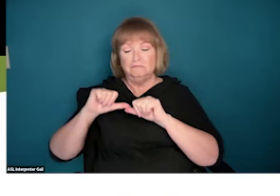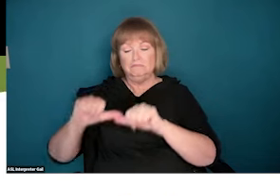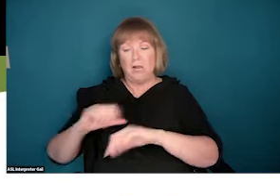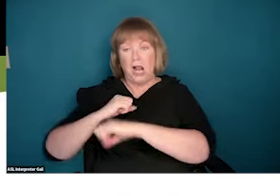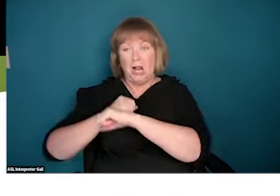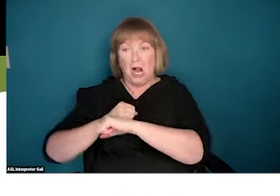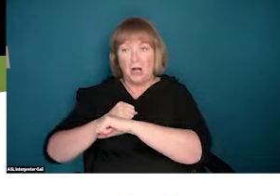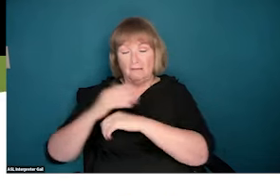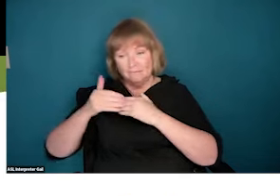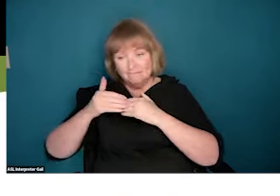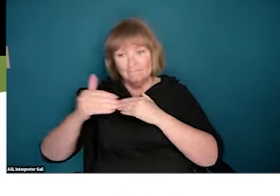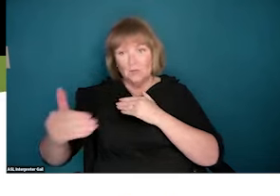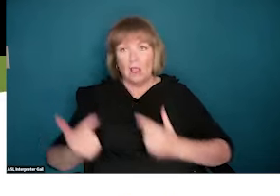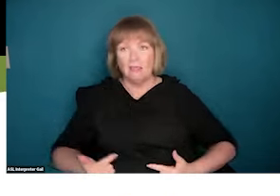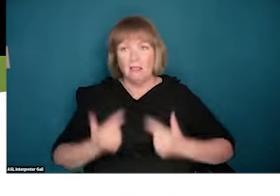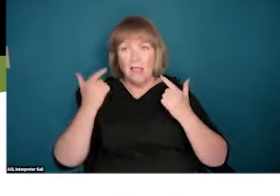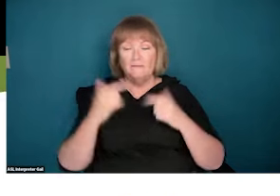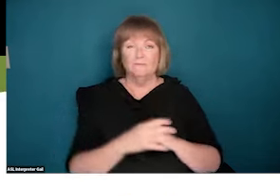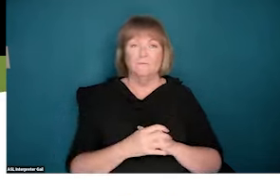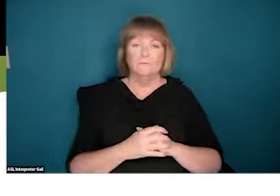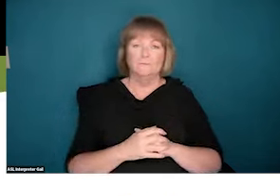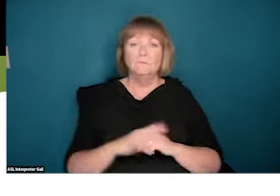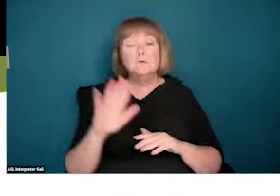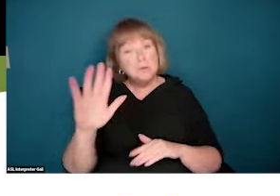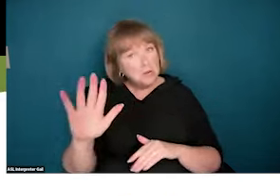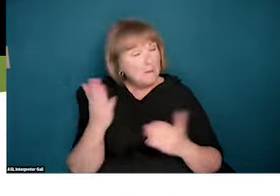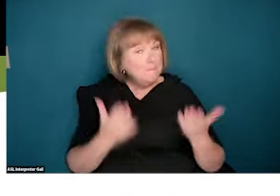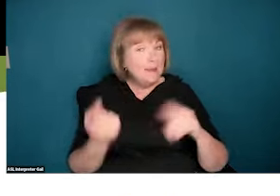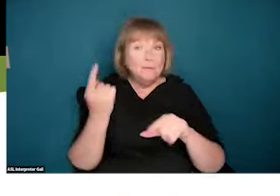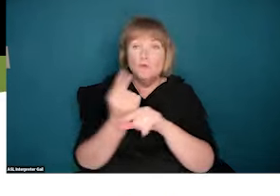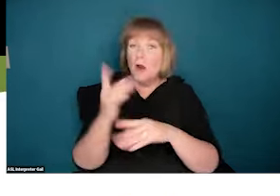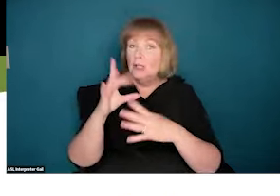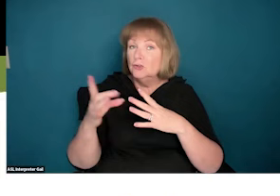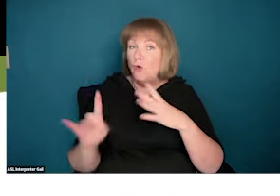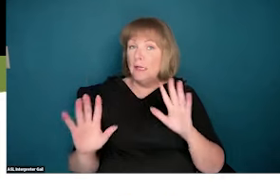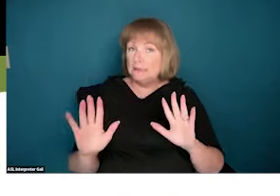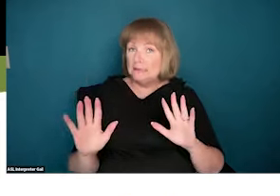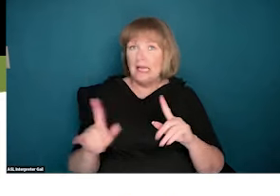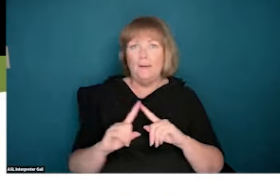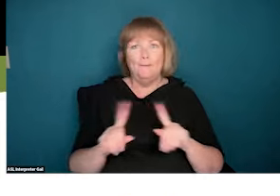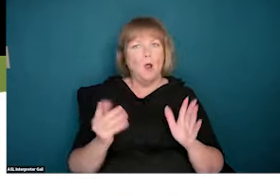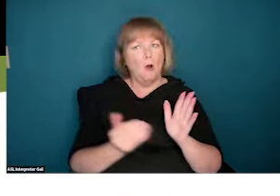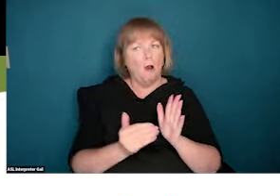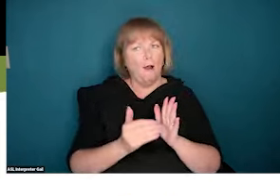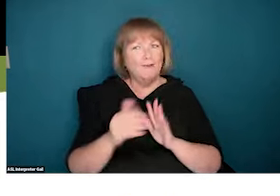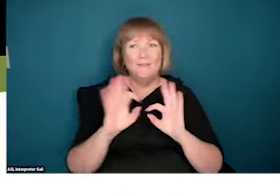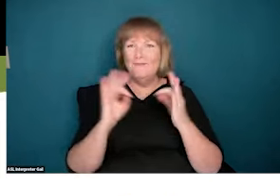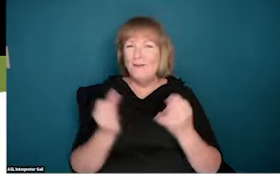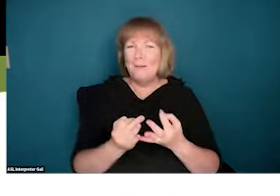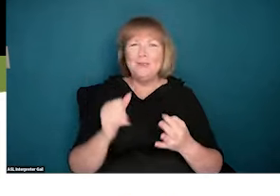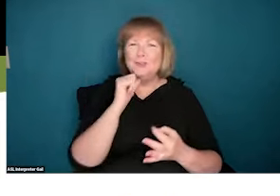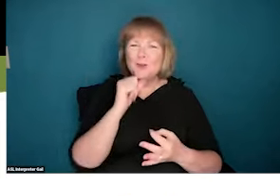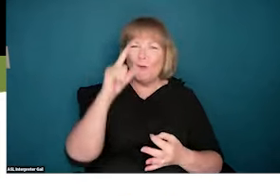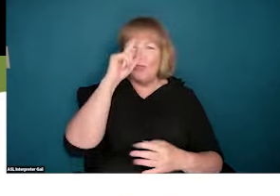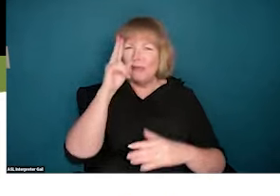Hay un punto en que usted tiene que comprometerse a cumplir con algo por el resto de su vida una